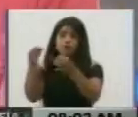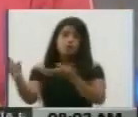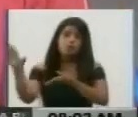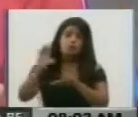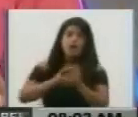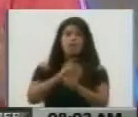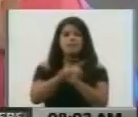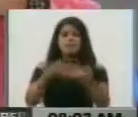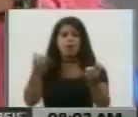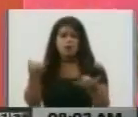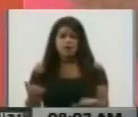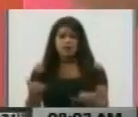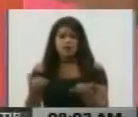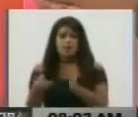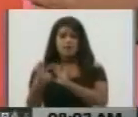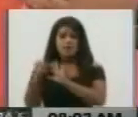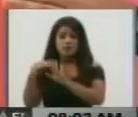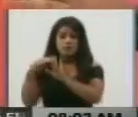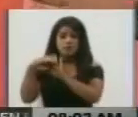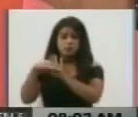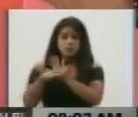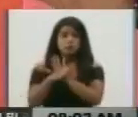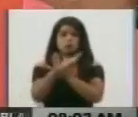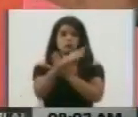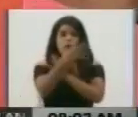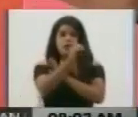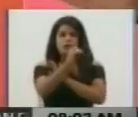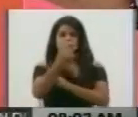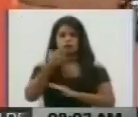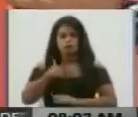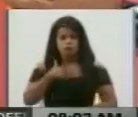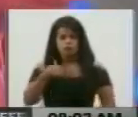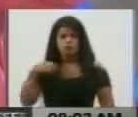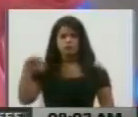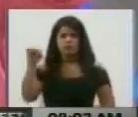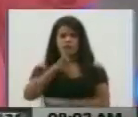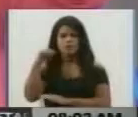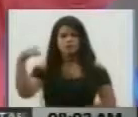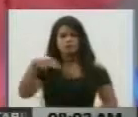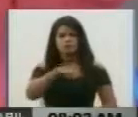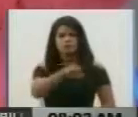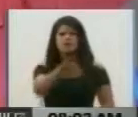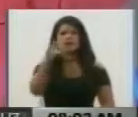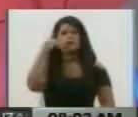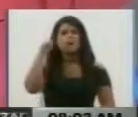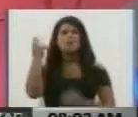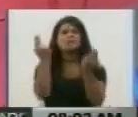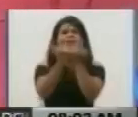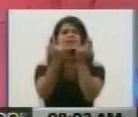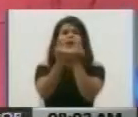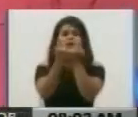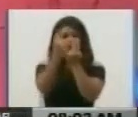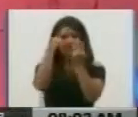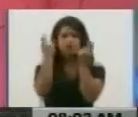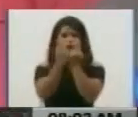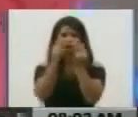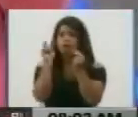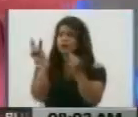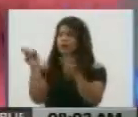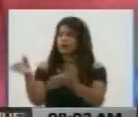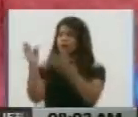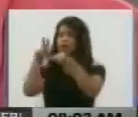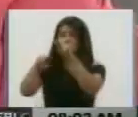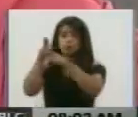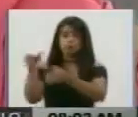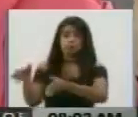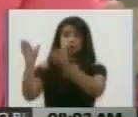lo cierto es que yo cuando venía por aquí pasé por al lado del Centro Comercial San Ignacio y vi una gran obra que están construyendo allá al lado. Imagino que es el centro